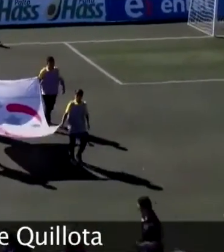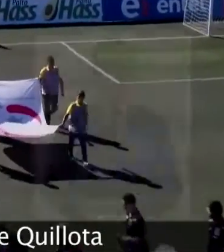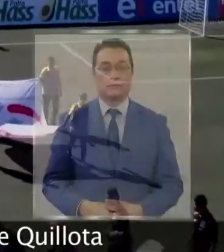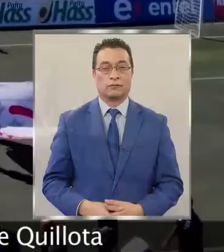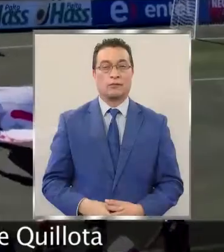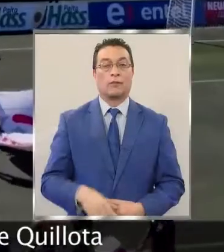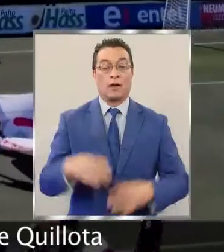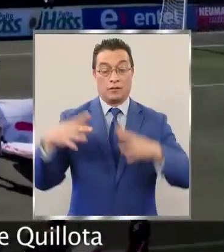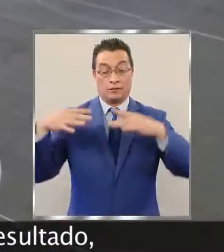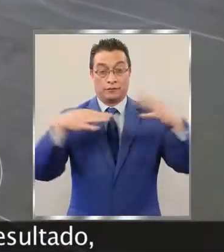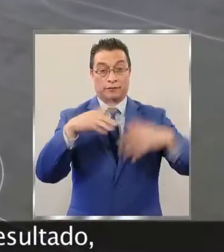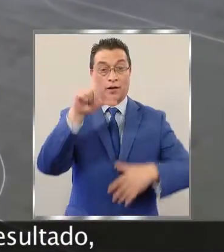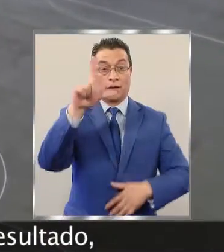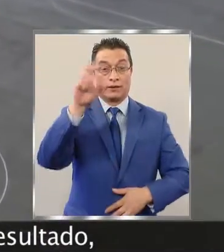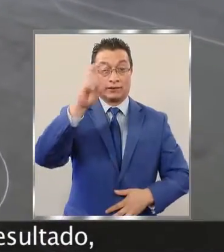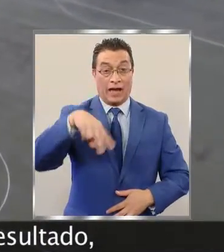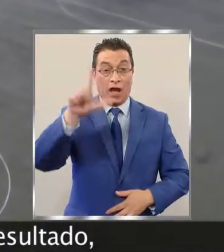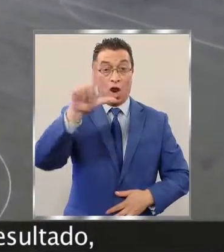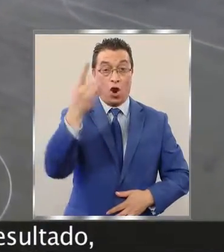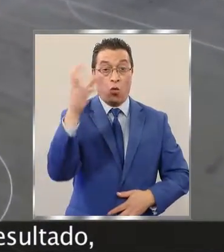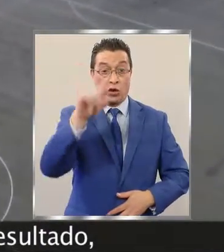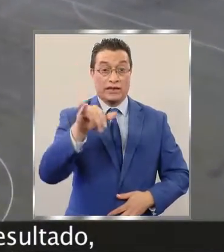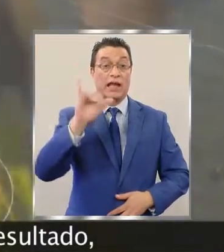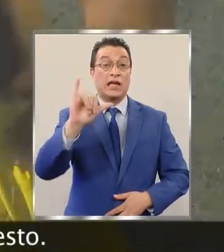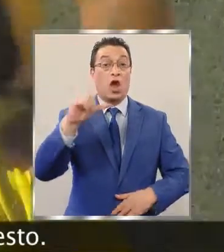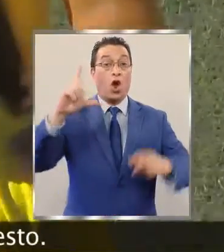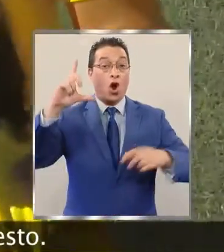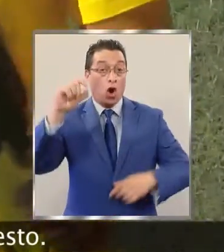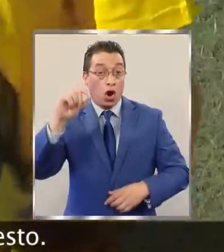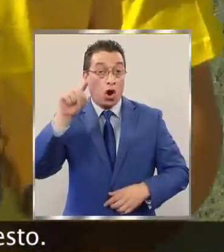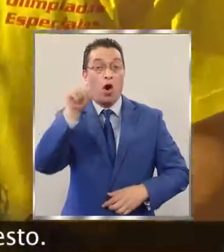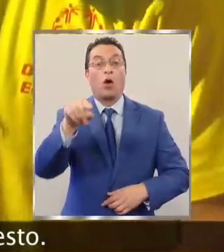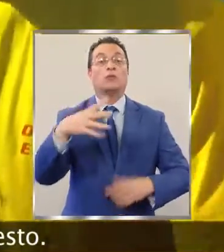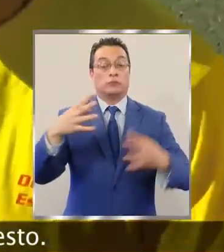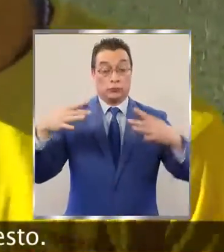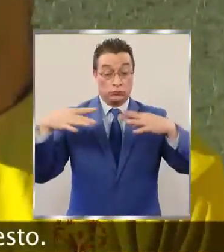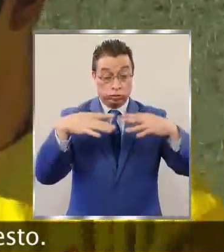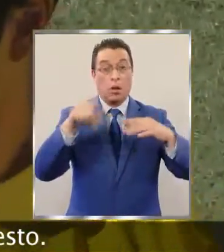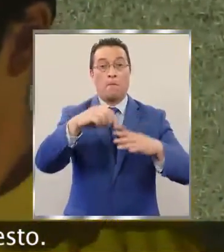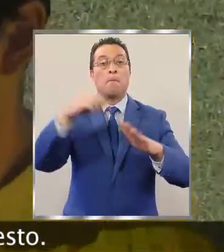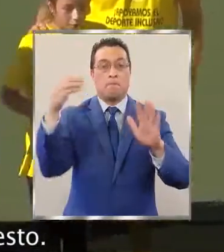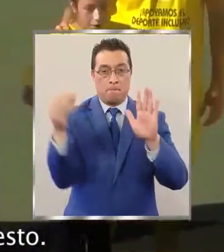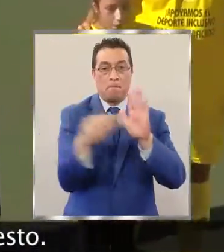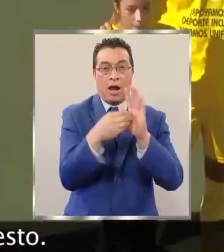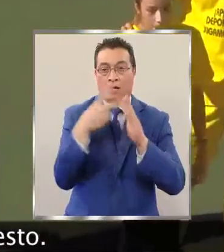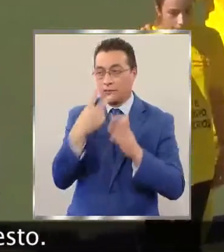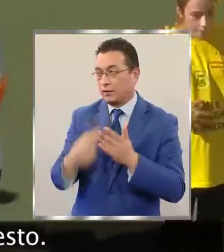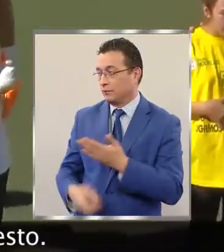El partido entre San Luis de Quillote y Colo Colo, más que el resultado, estuvo marcado por esto.